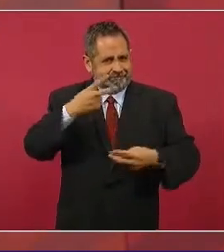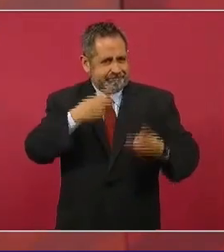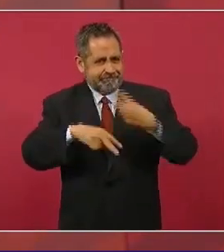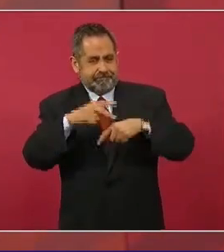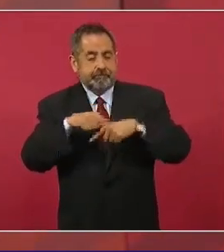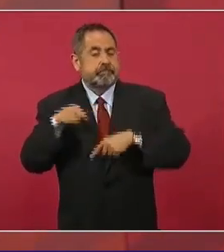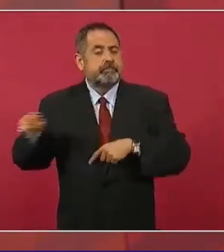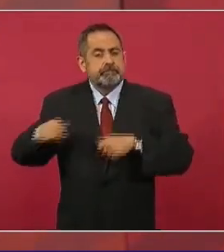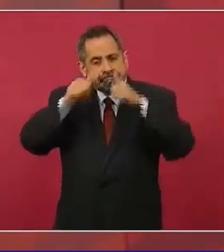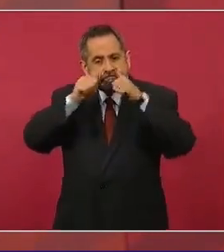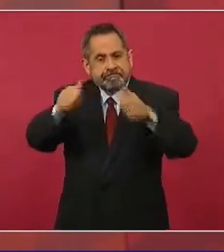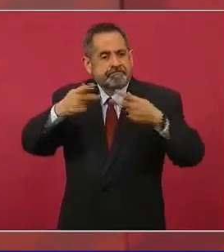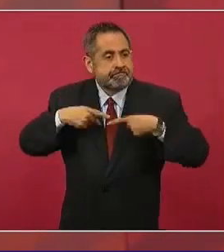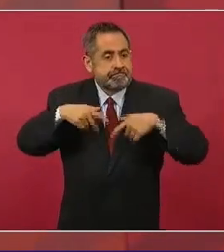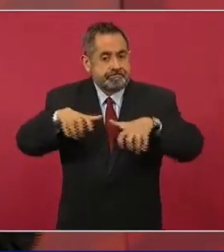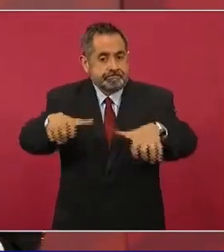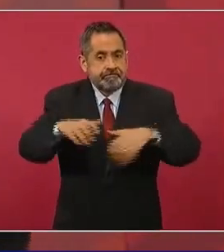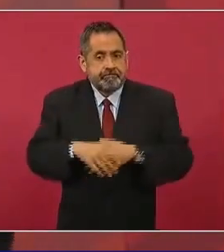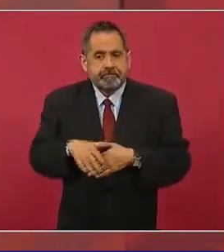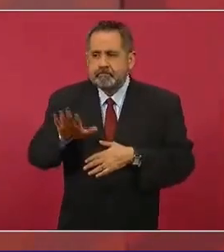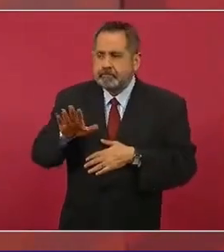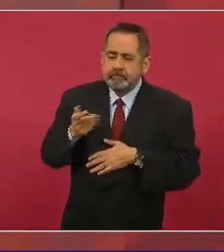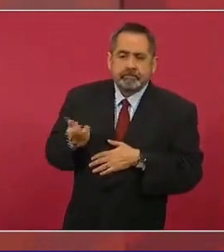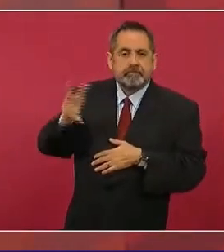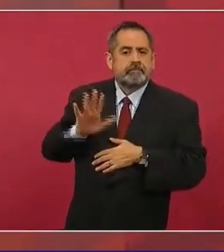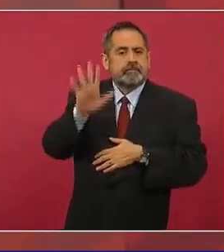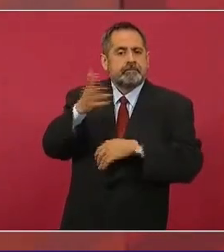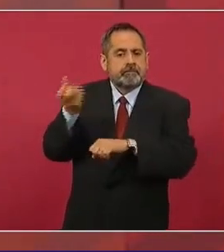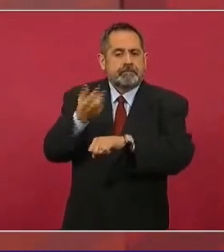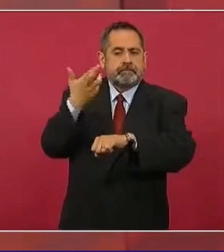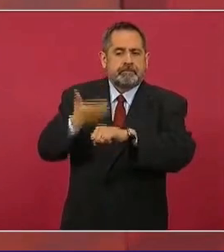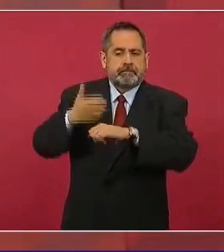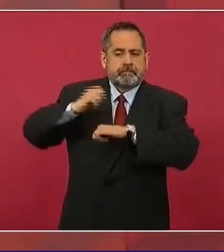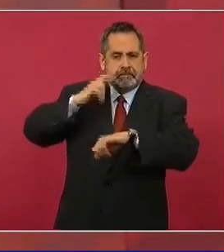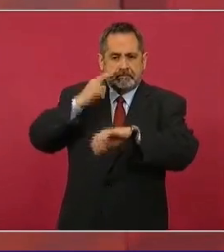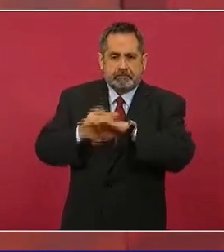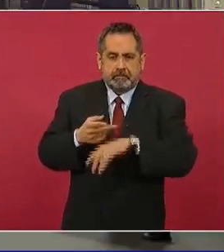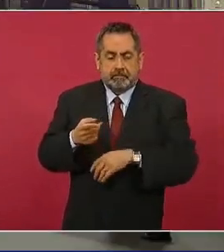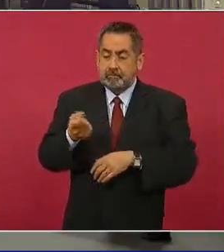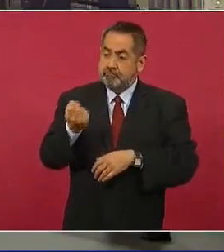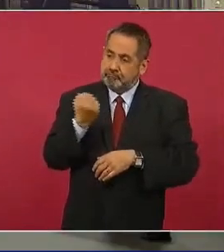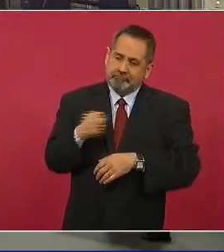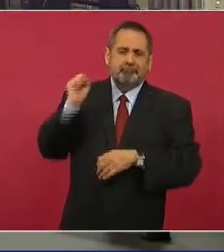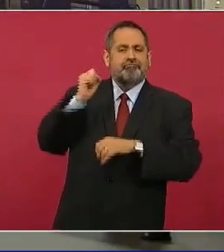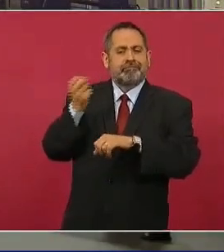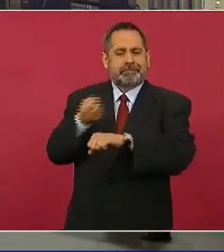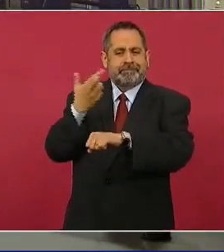la de Atención Ciudadana, es como secretaria, súper secretaria,